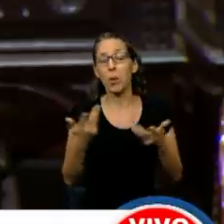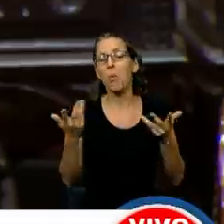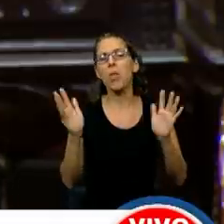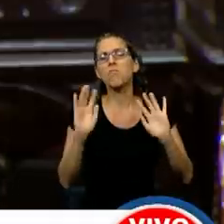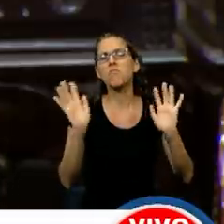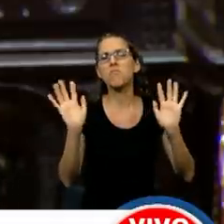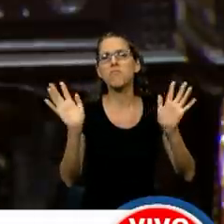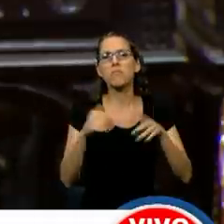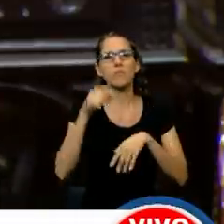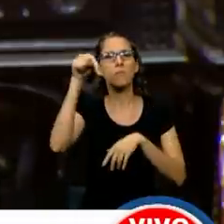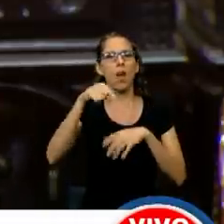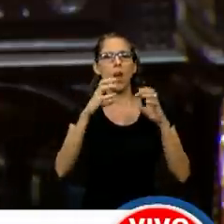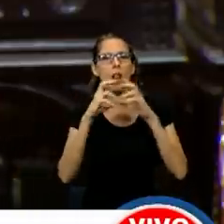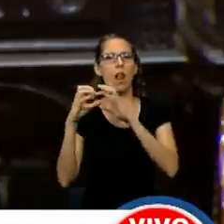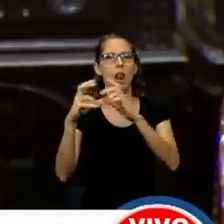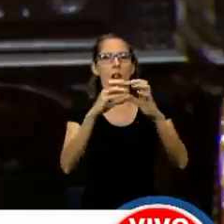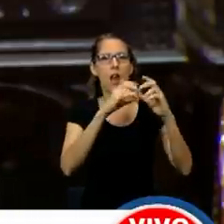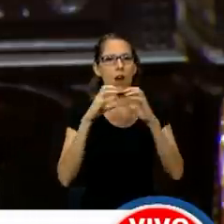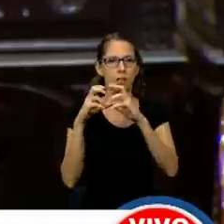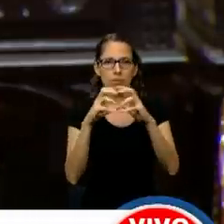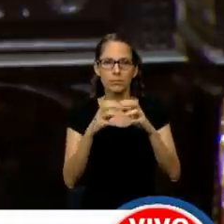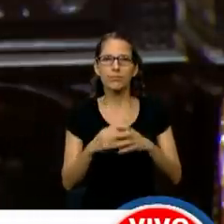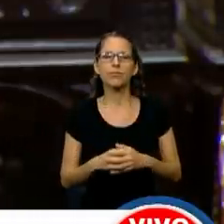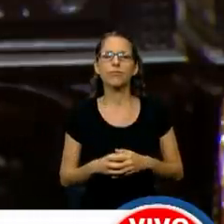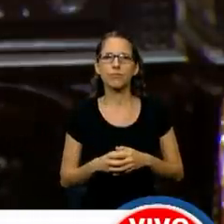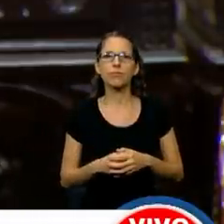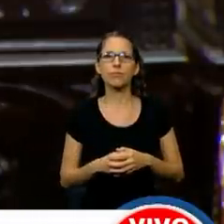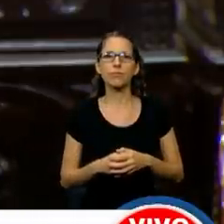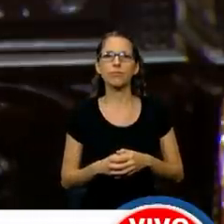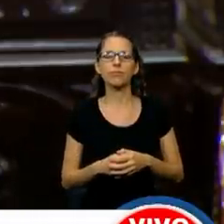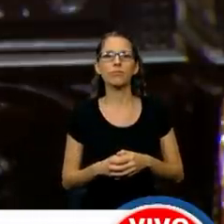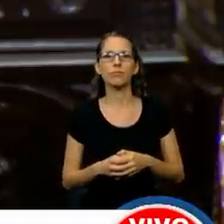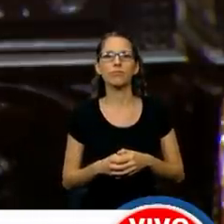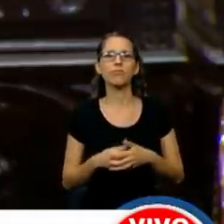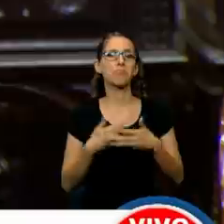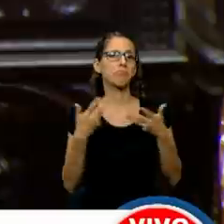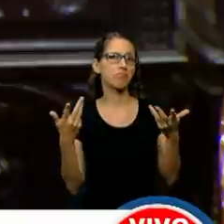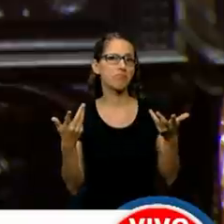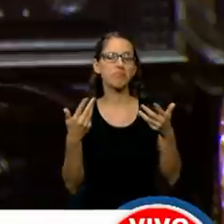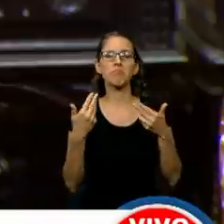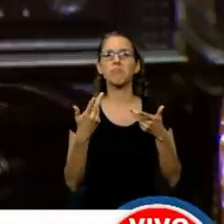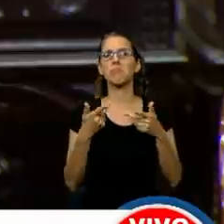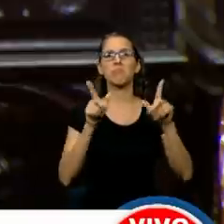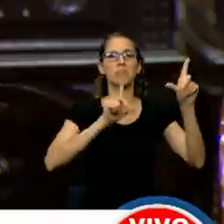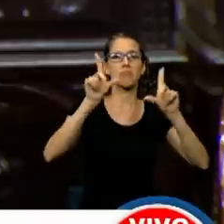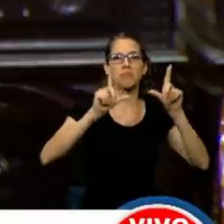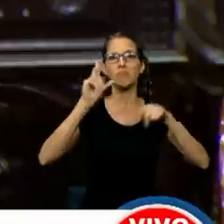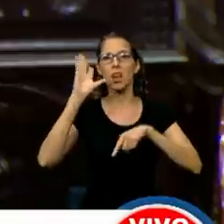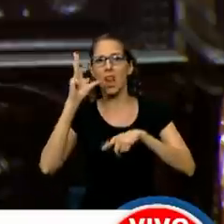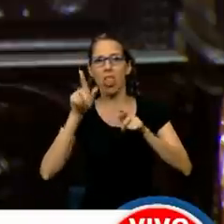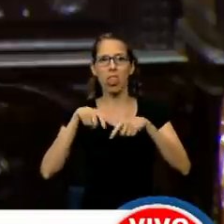debate donde por ahí los medios en general